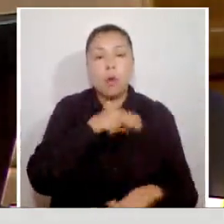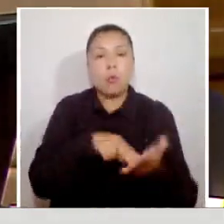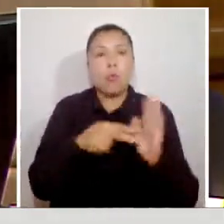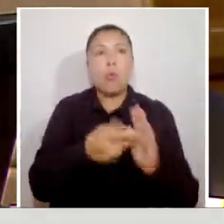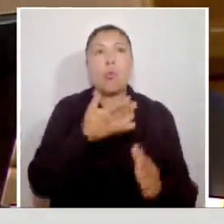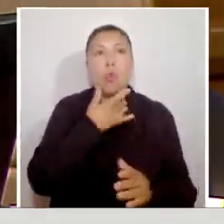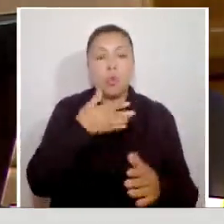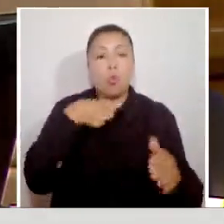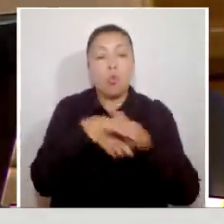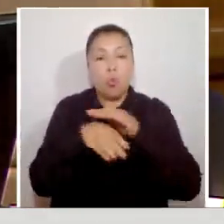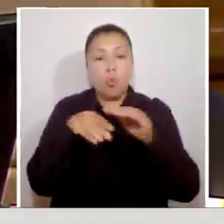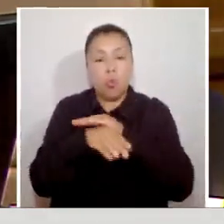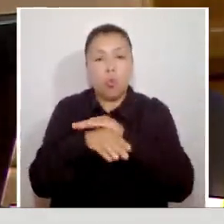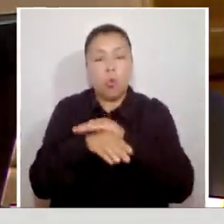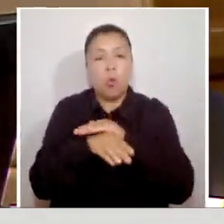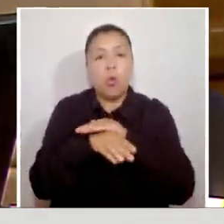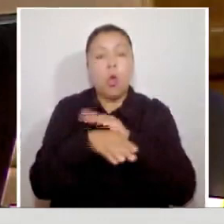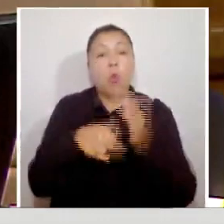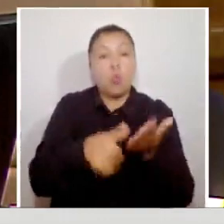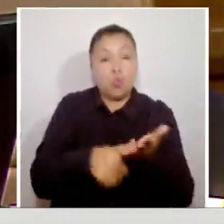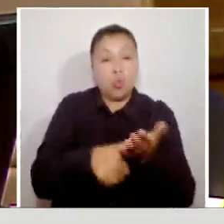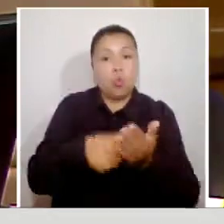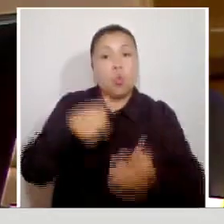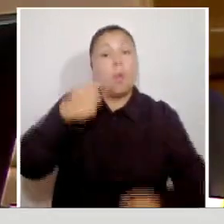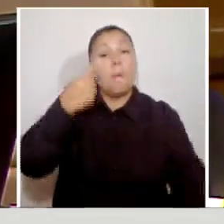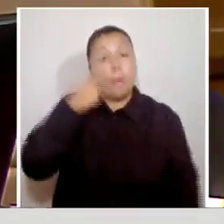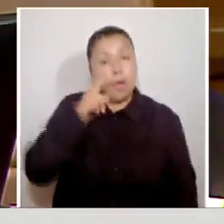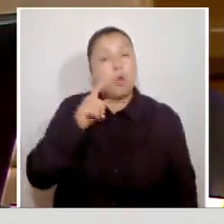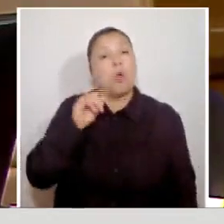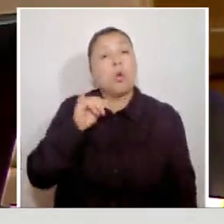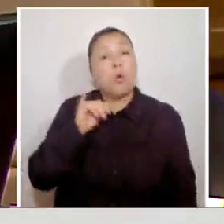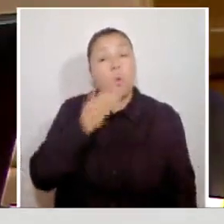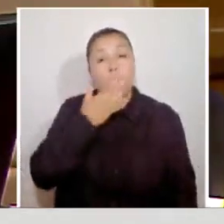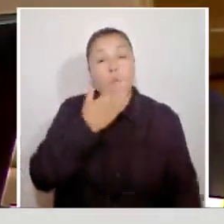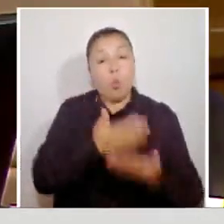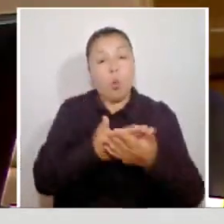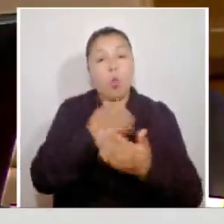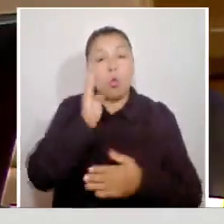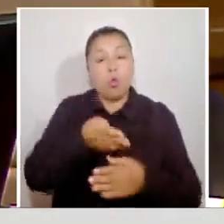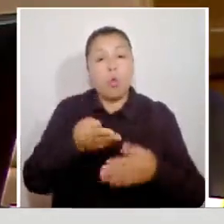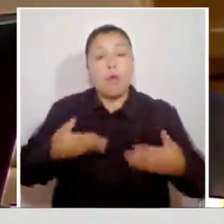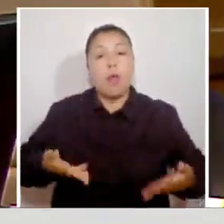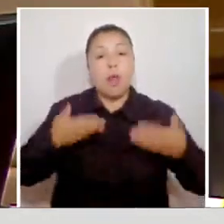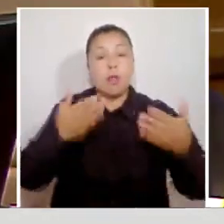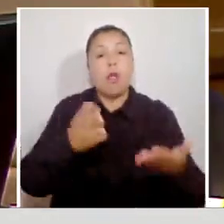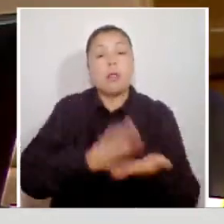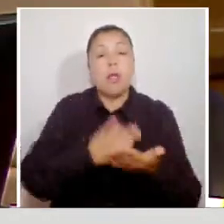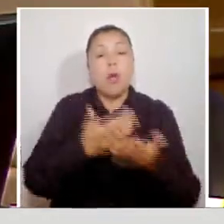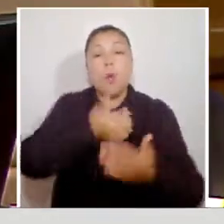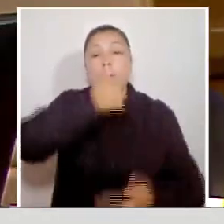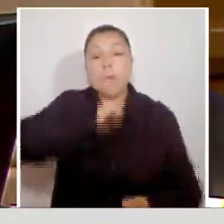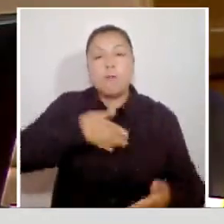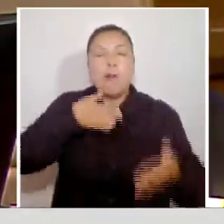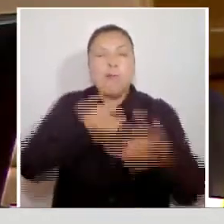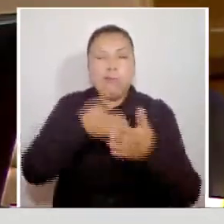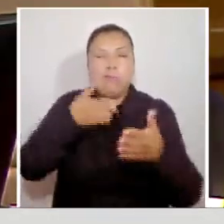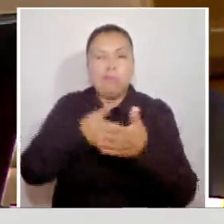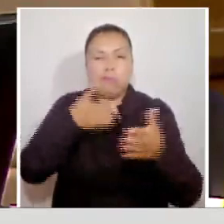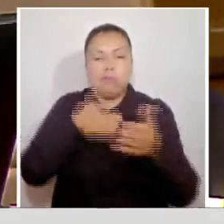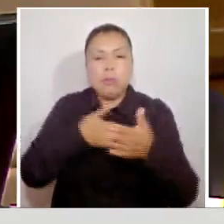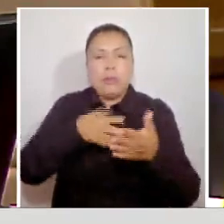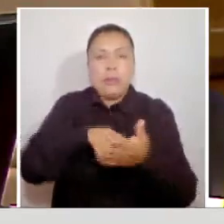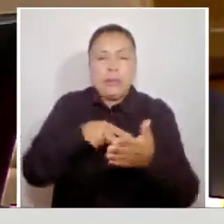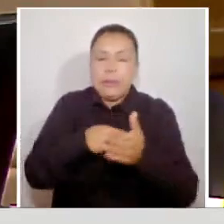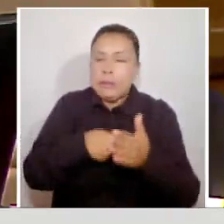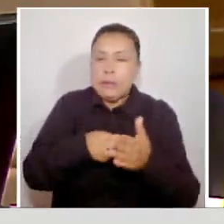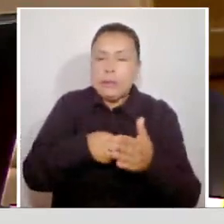acceder mediante su rot sin embargo cuando deben atenderse en la salud privada comienzan las trabas y las limitaciones ya